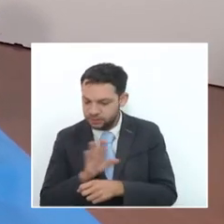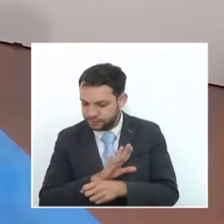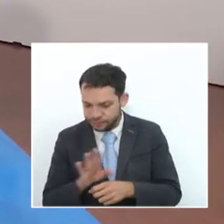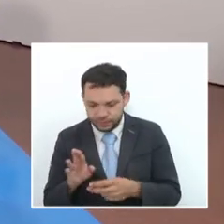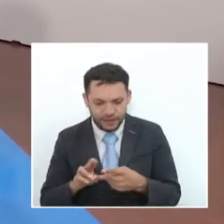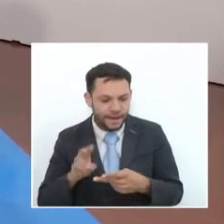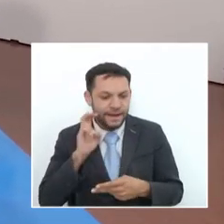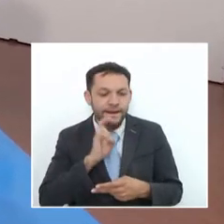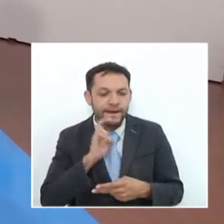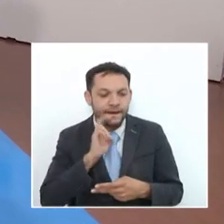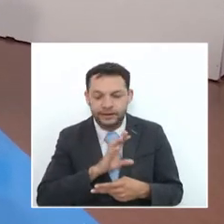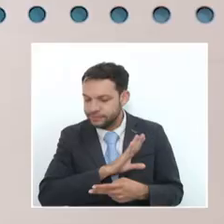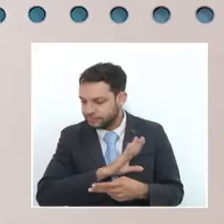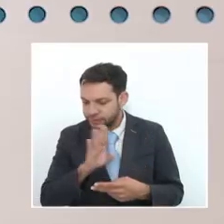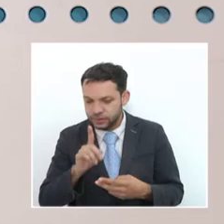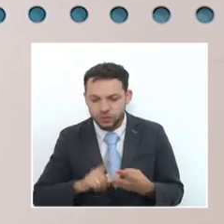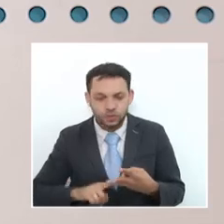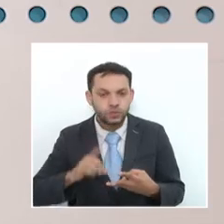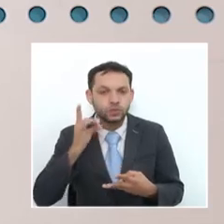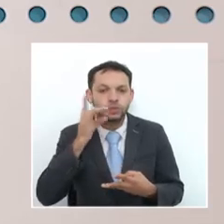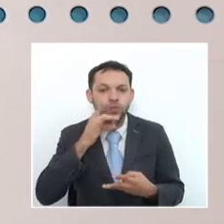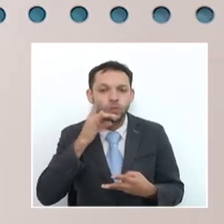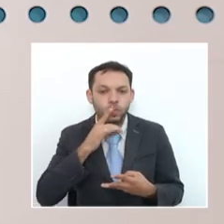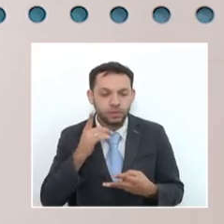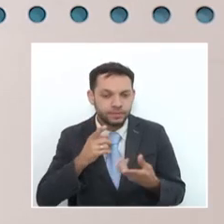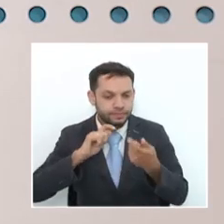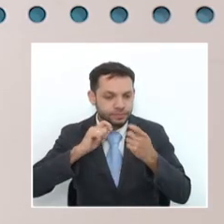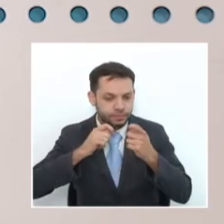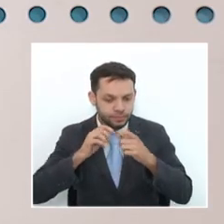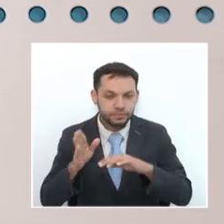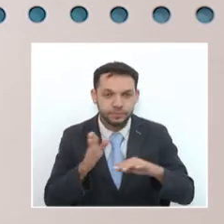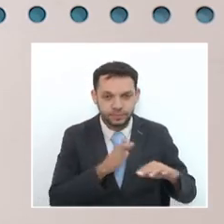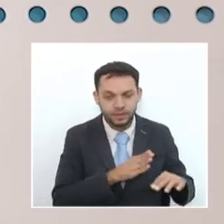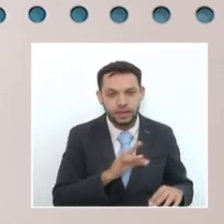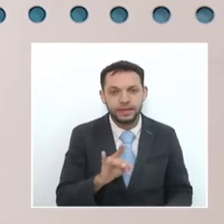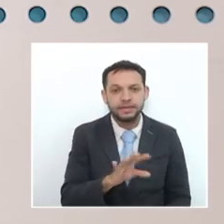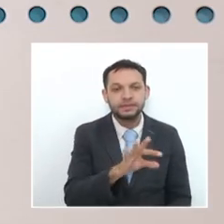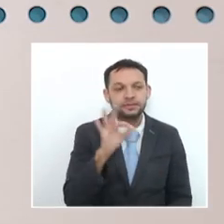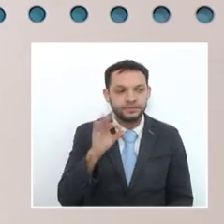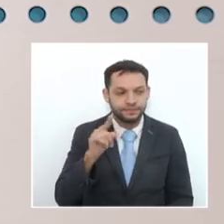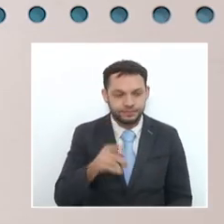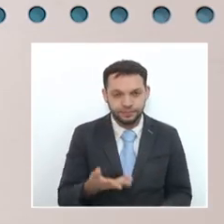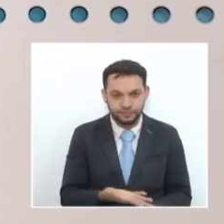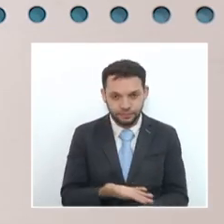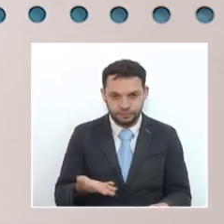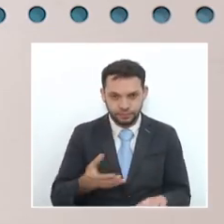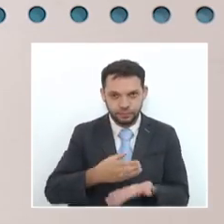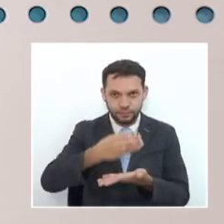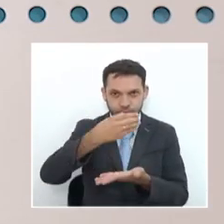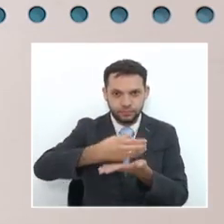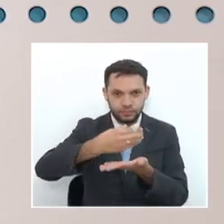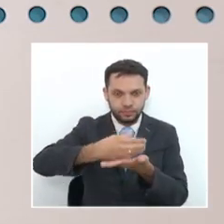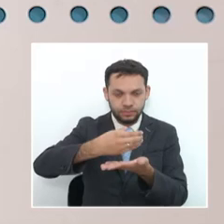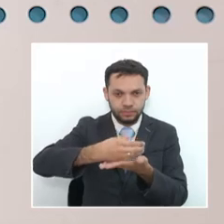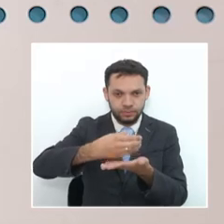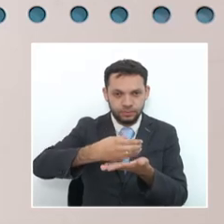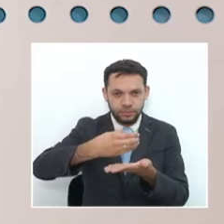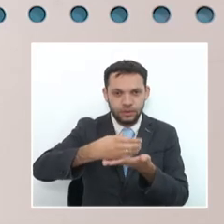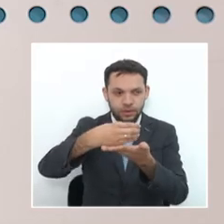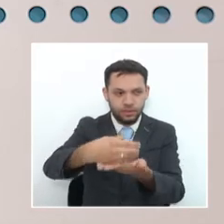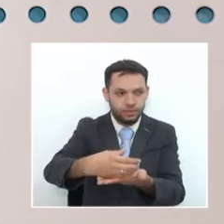ni azúcares. Tiene una opción, de, como decíamos ahora, darle esta proteína. Esta es una proteína vegana, que es el Vegan